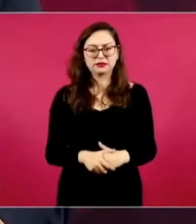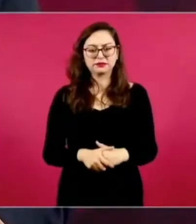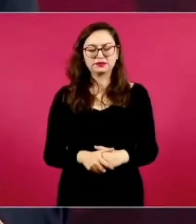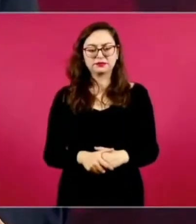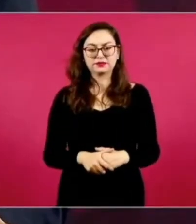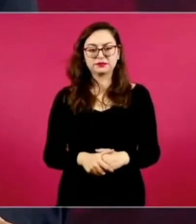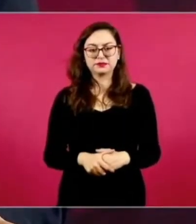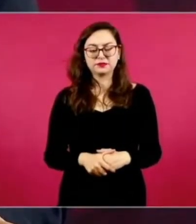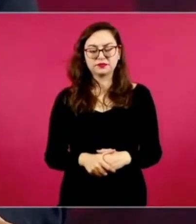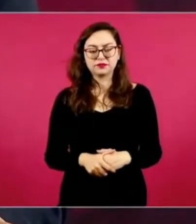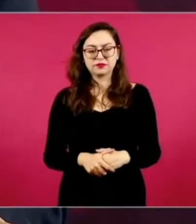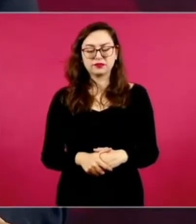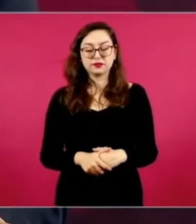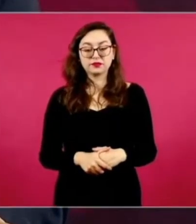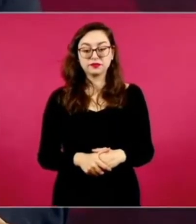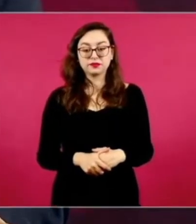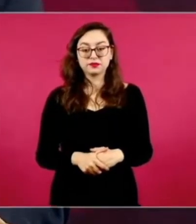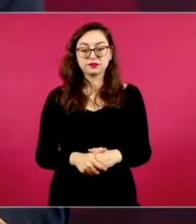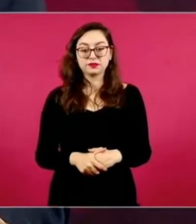y de actuar.